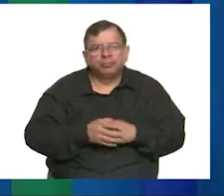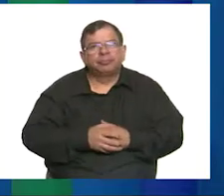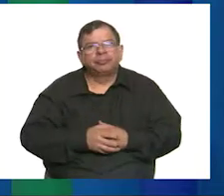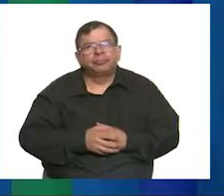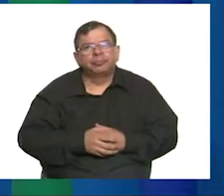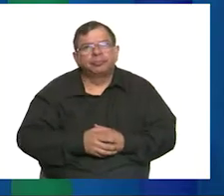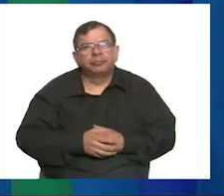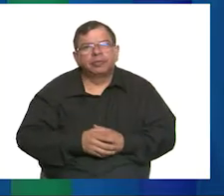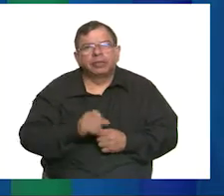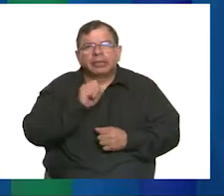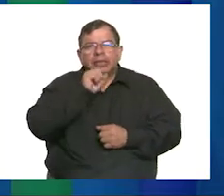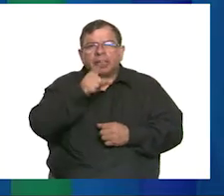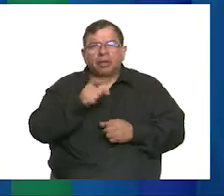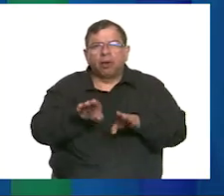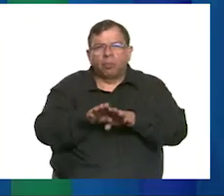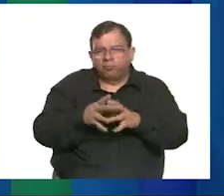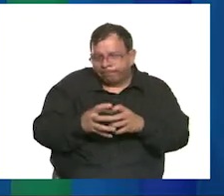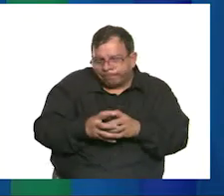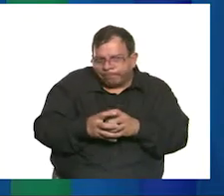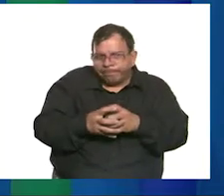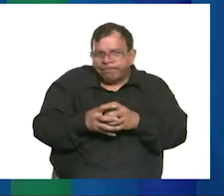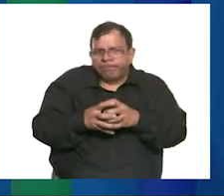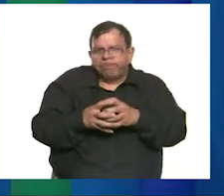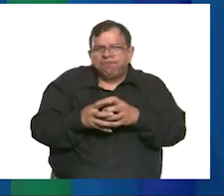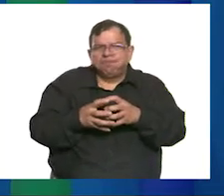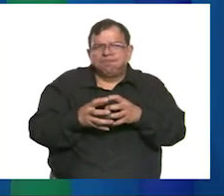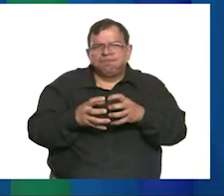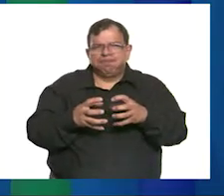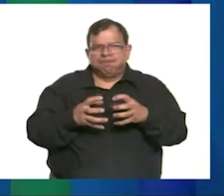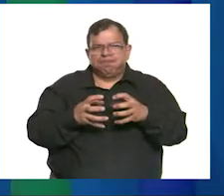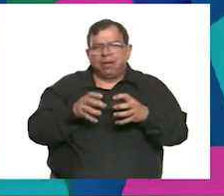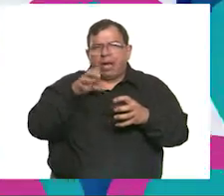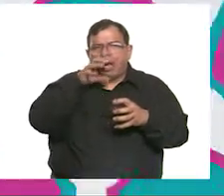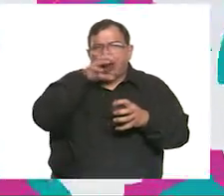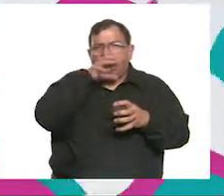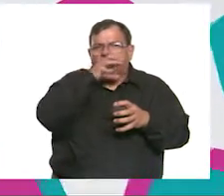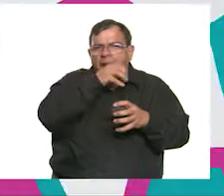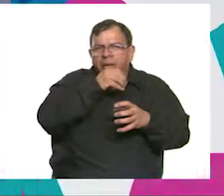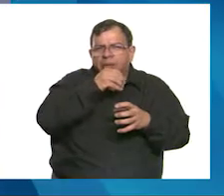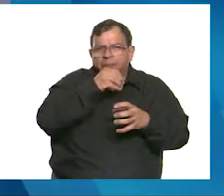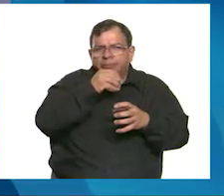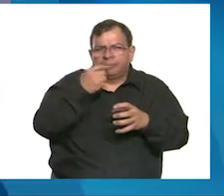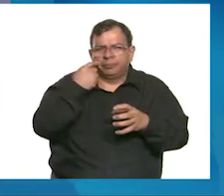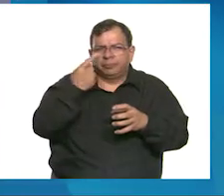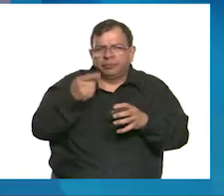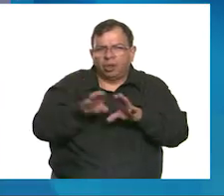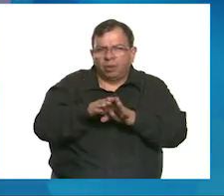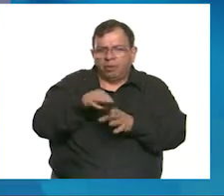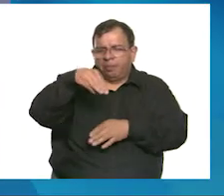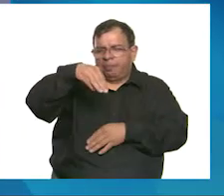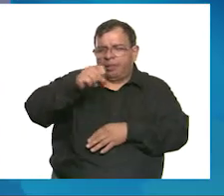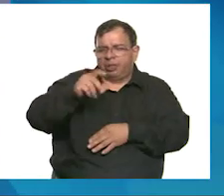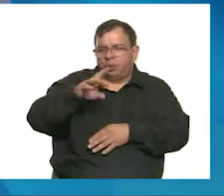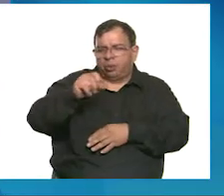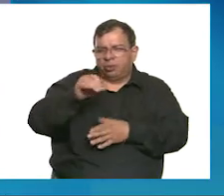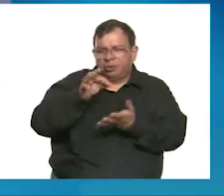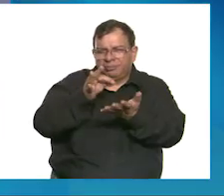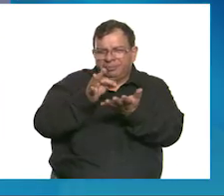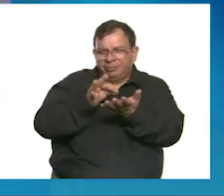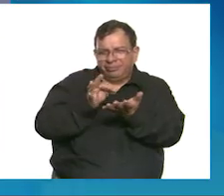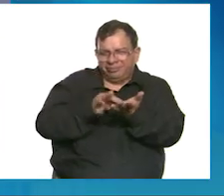Además, gracias a la dilatación de otros materiales por efecto del calor, como el mercurio, que es un metal